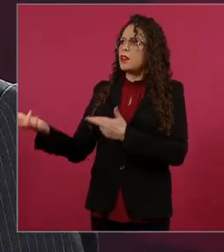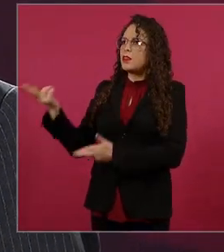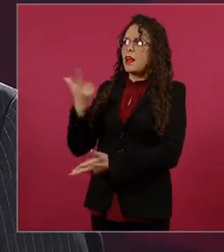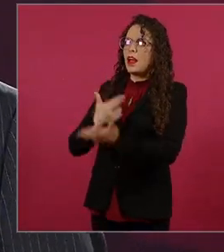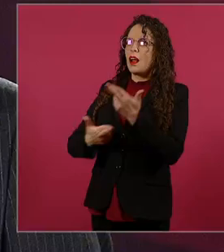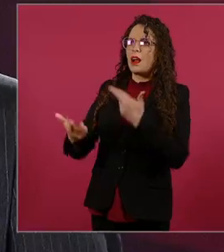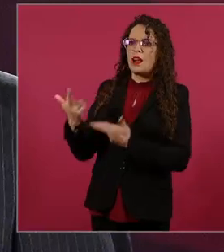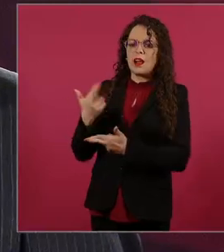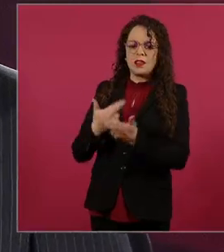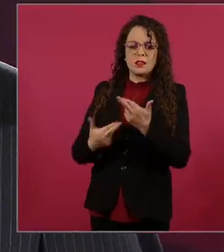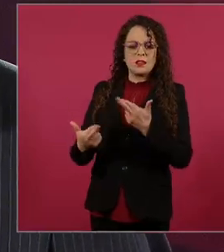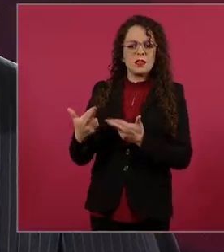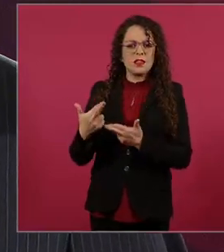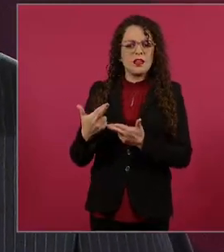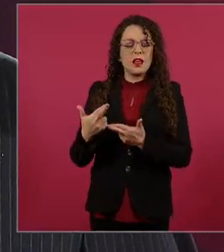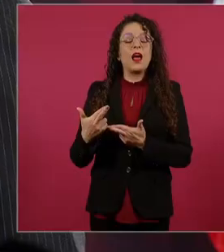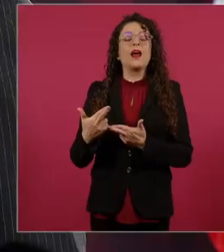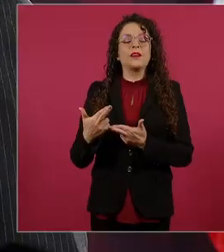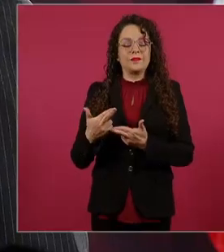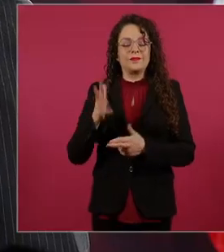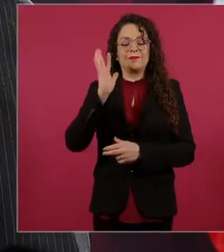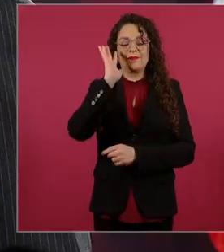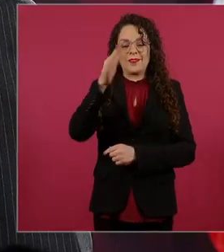así que este